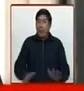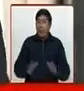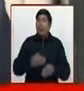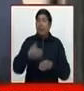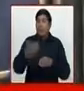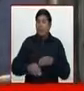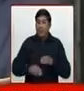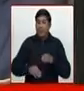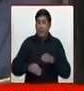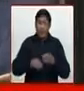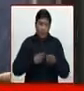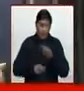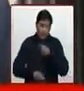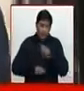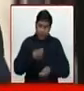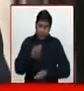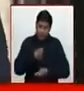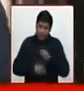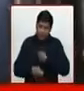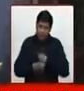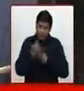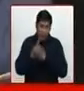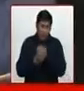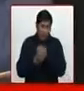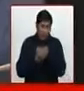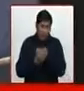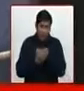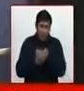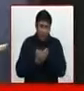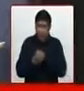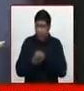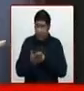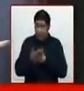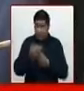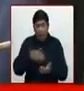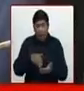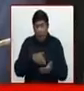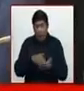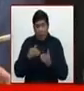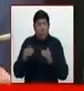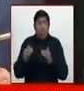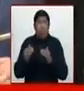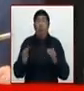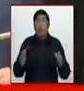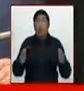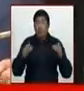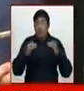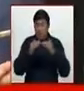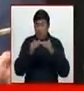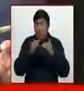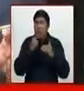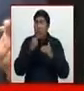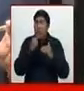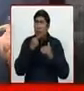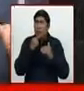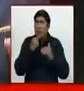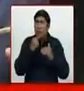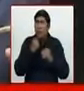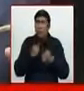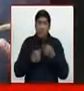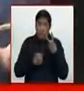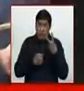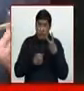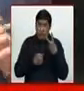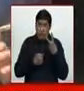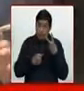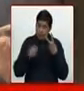Hemos terminado de realizar esa transacción en una de las entidades financieras que está en el centro de la ciudad de La Paz. Por lo menos en esta nos dicen que las